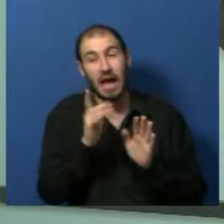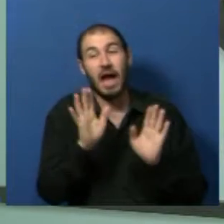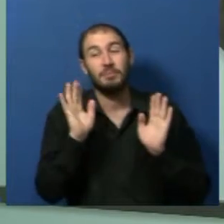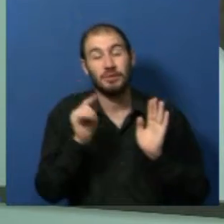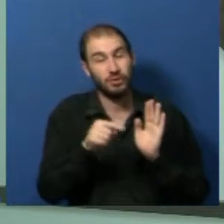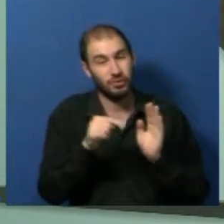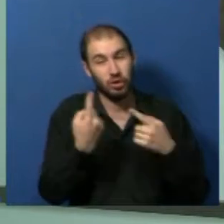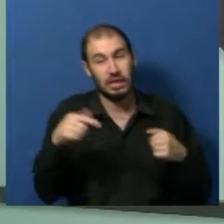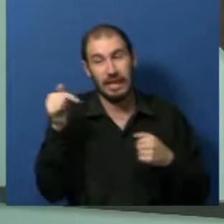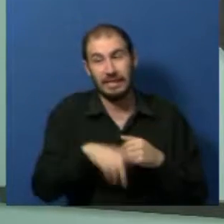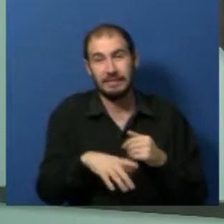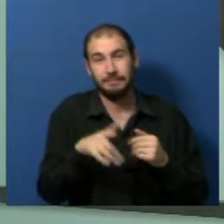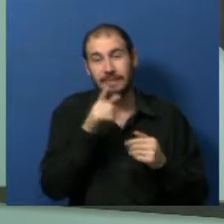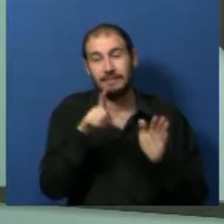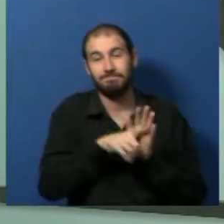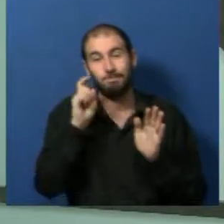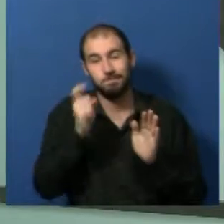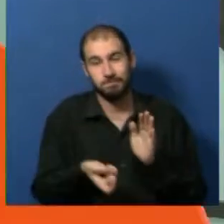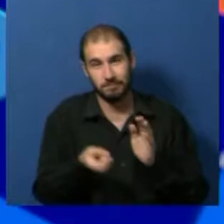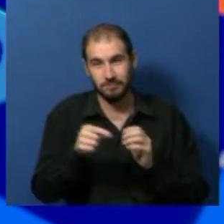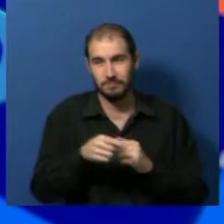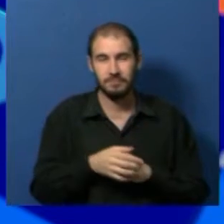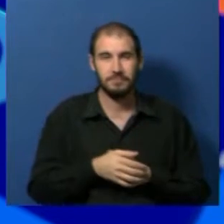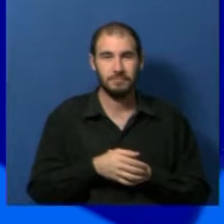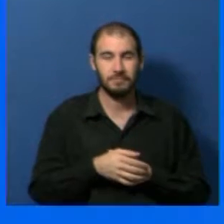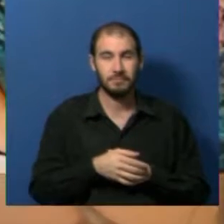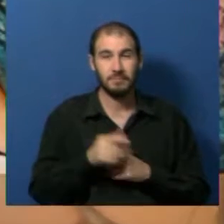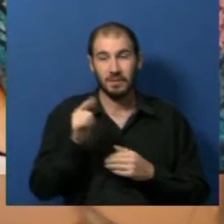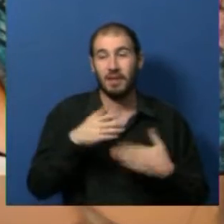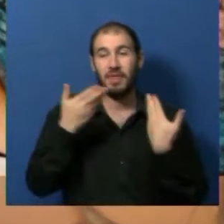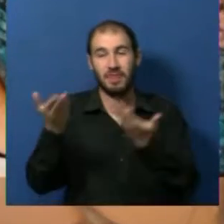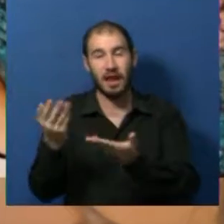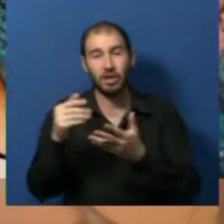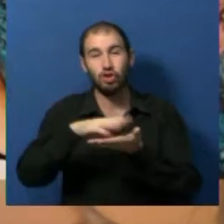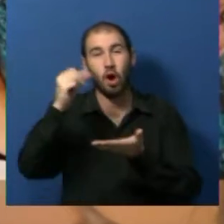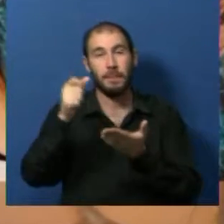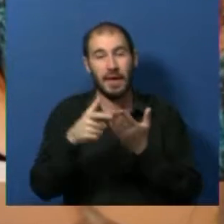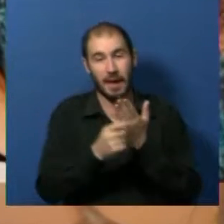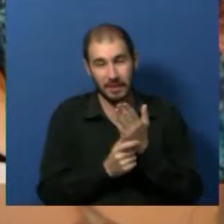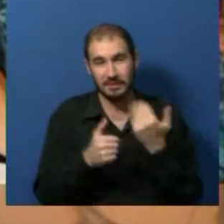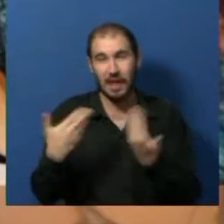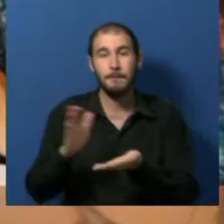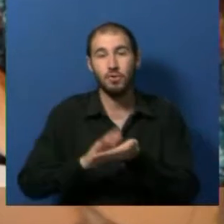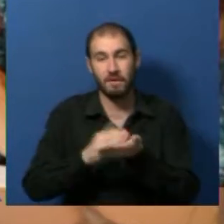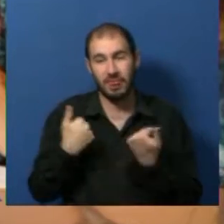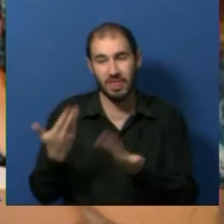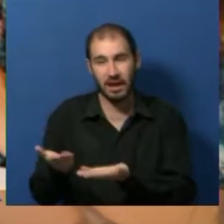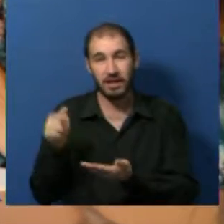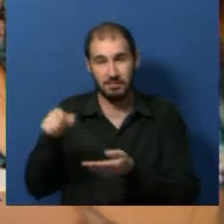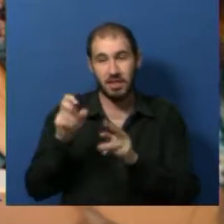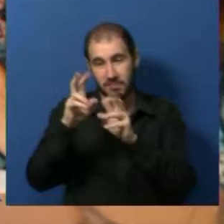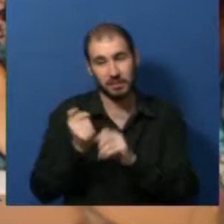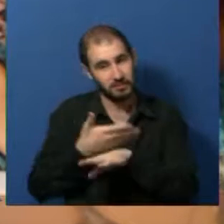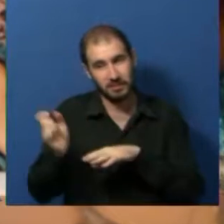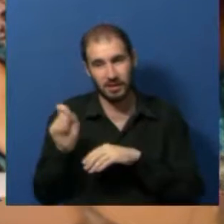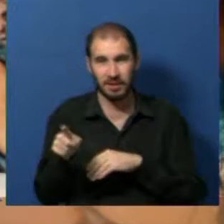estar incurso en la comisión de un hecho delictivo. Y le remitimos las copias del expediente y las pruebas que tenemos nosotros para que él siga